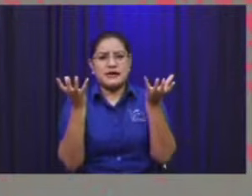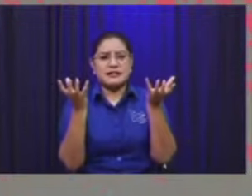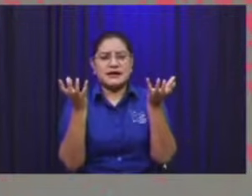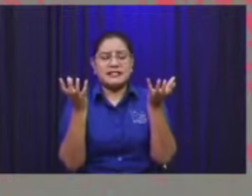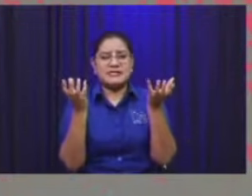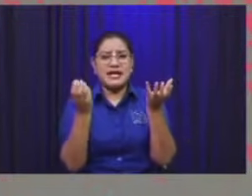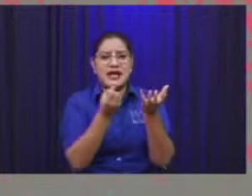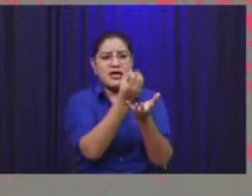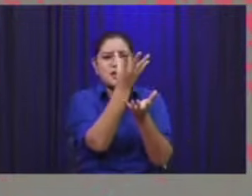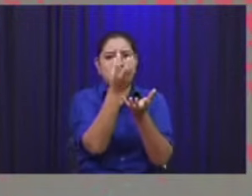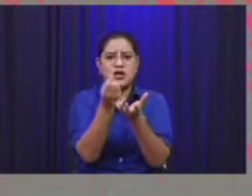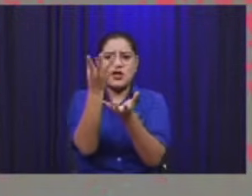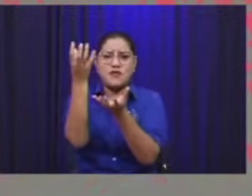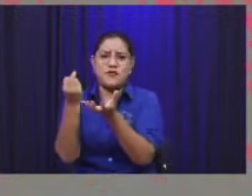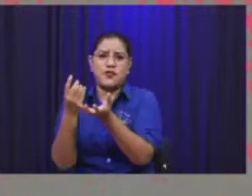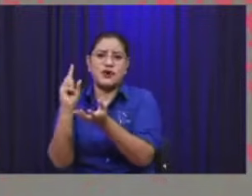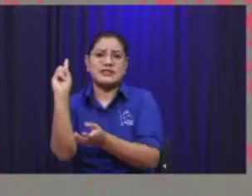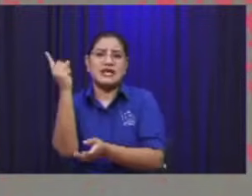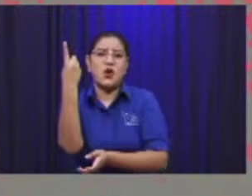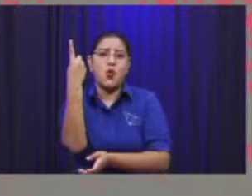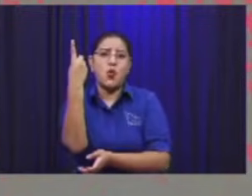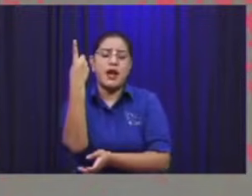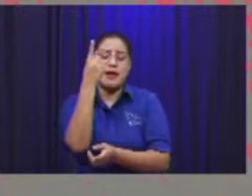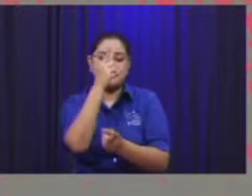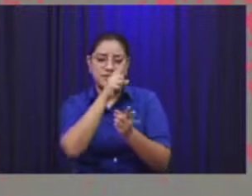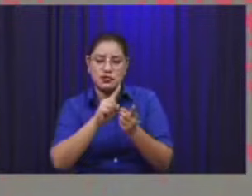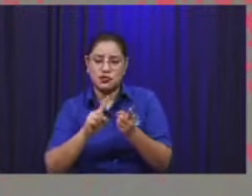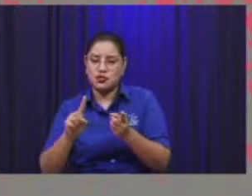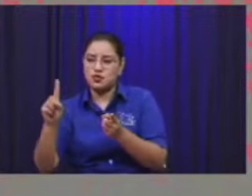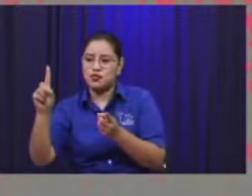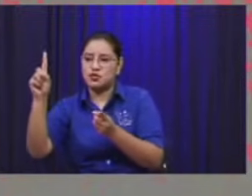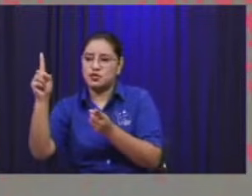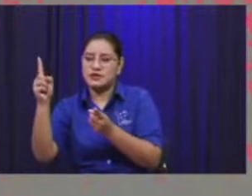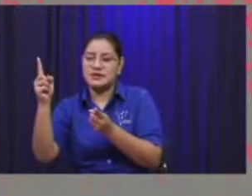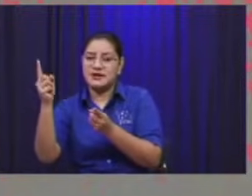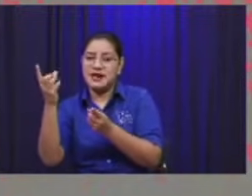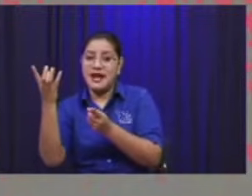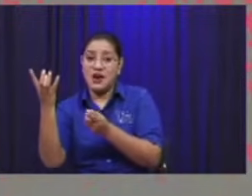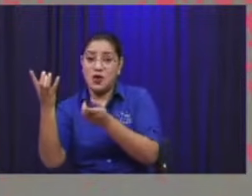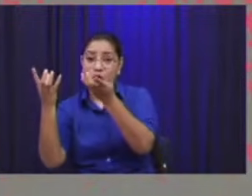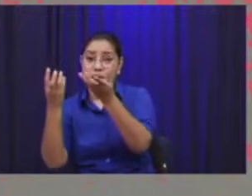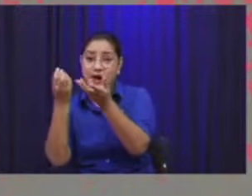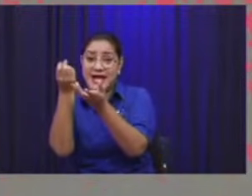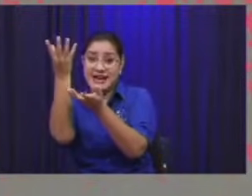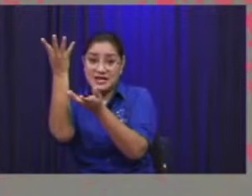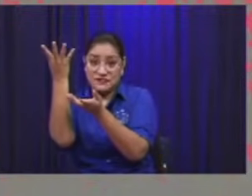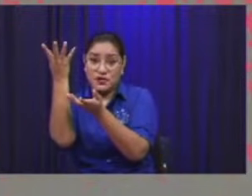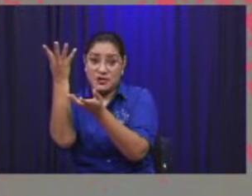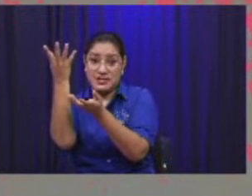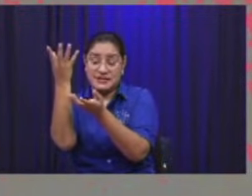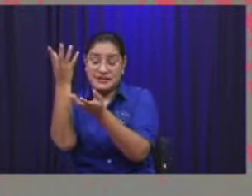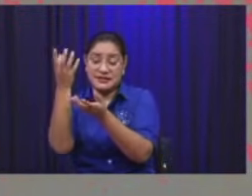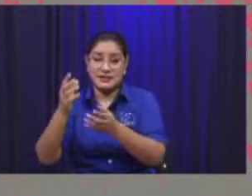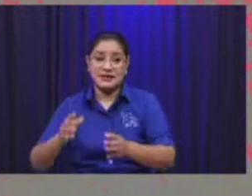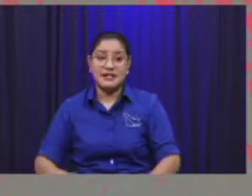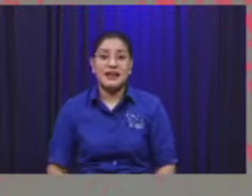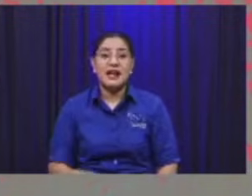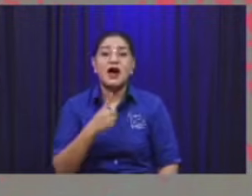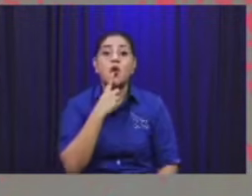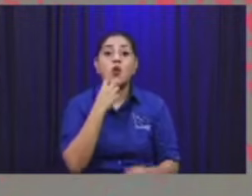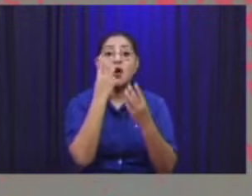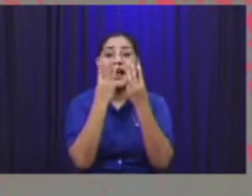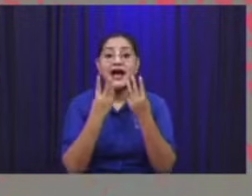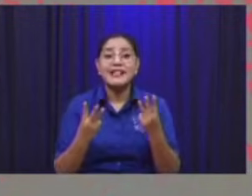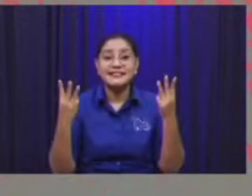sus flores eran de una sola pieza con el tremendo era era un candelero